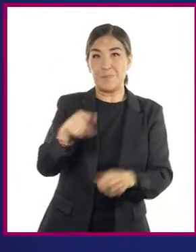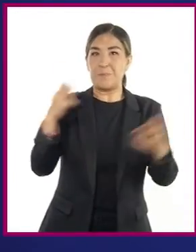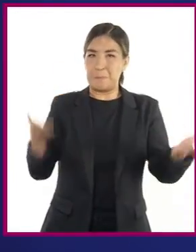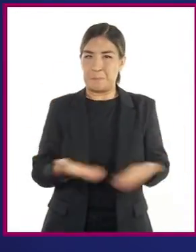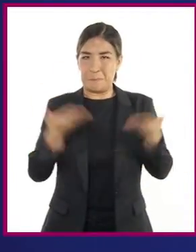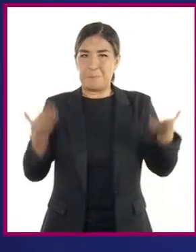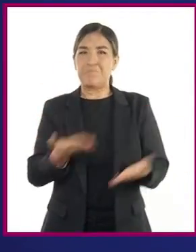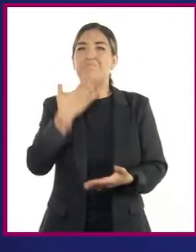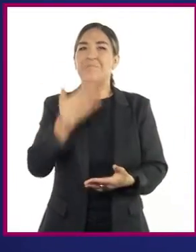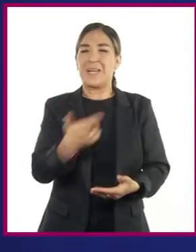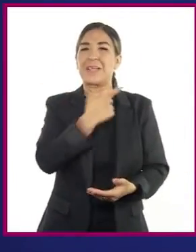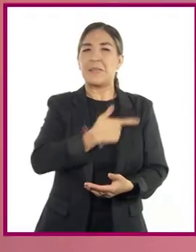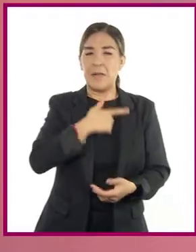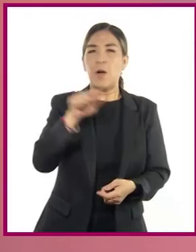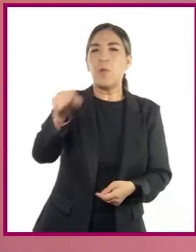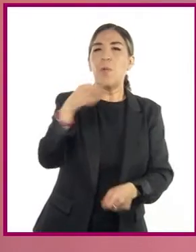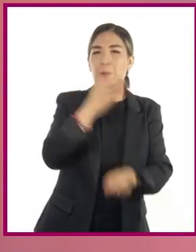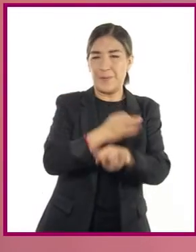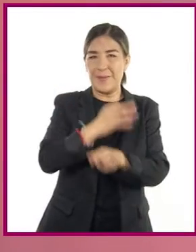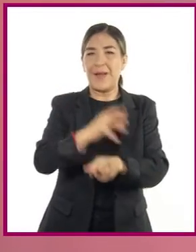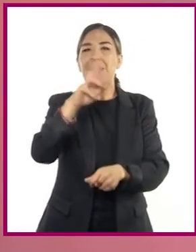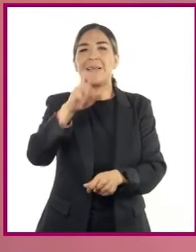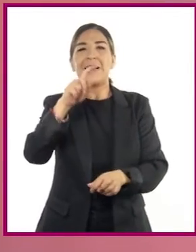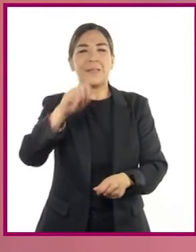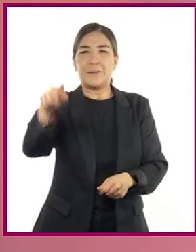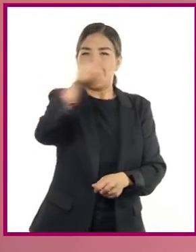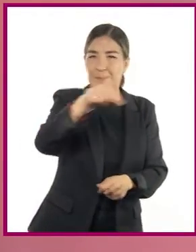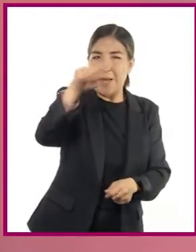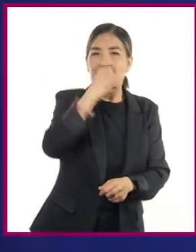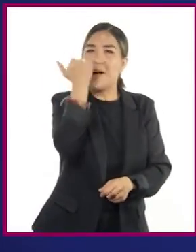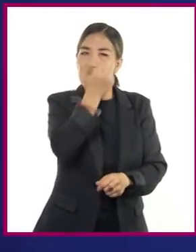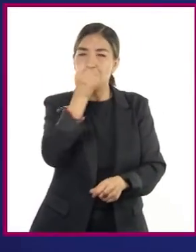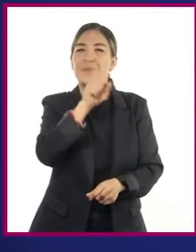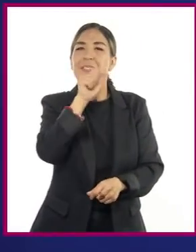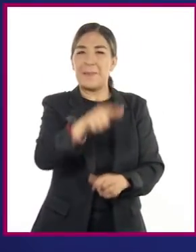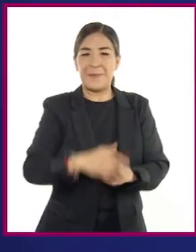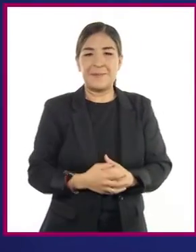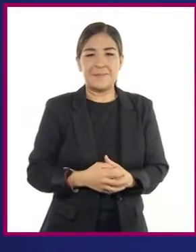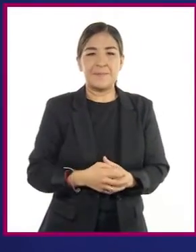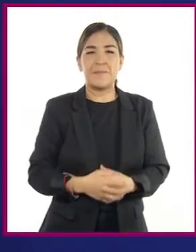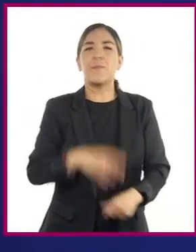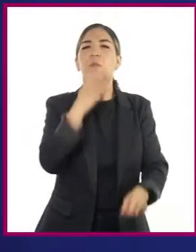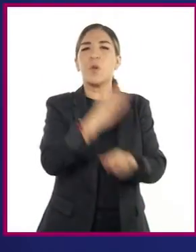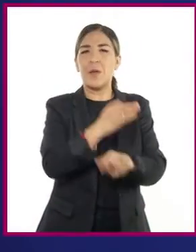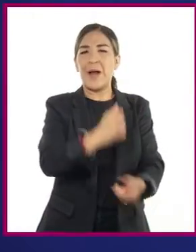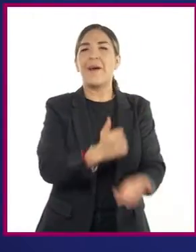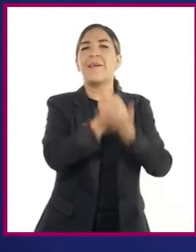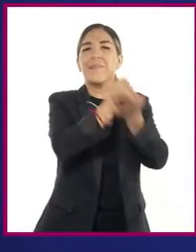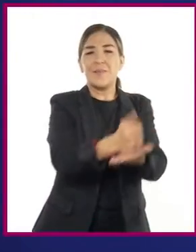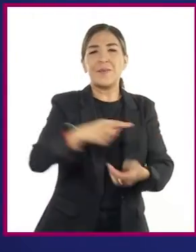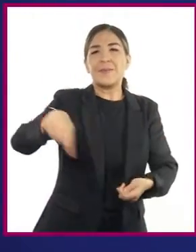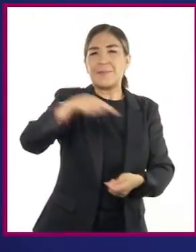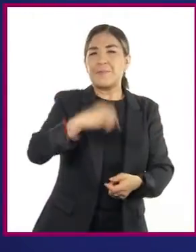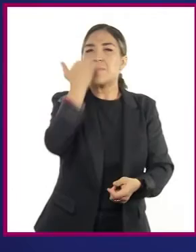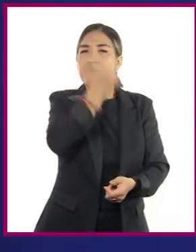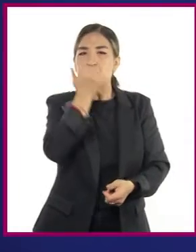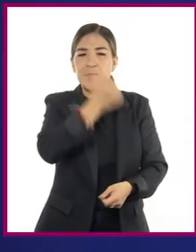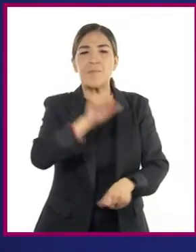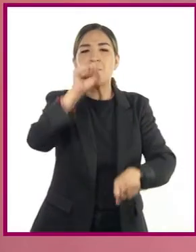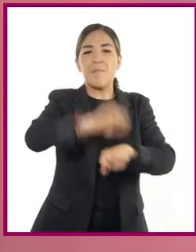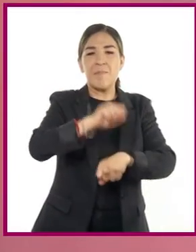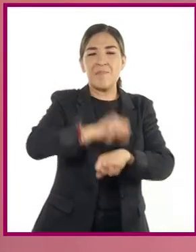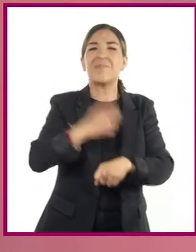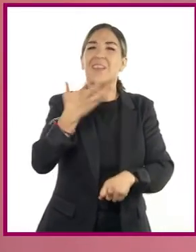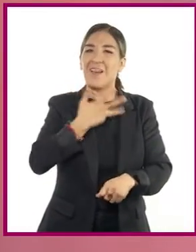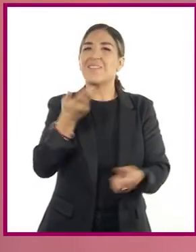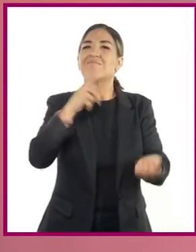entusiasta, te propongo un reto, a ti y a las alumnas y alumnas. ¿Qué te parece si ayudamos a unos alumnos de secundaria que tienen